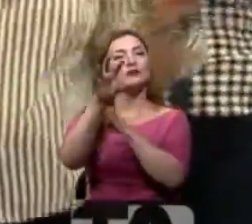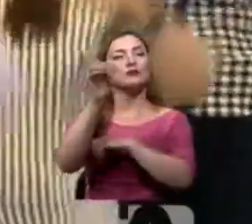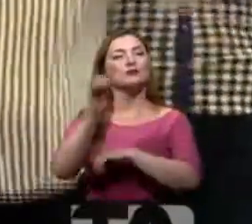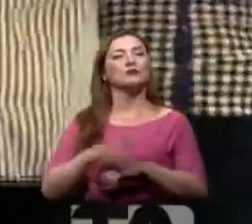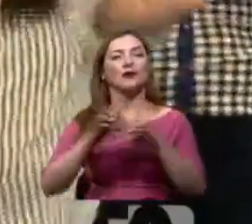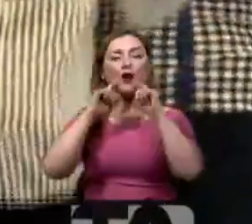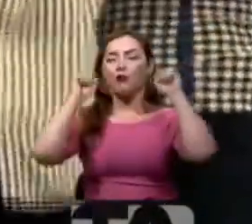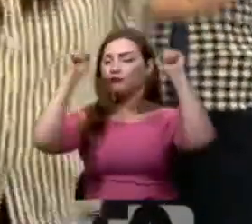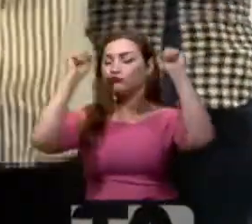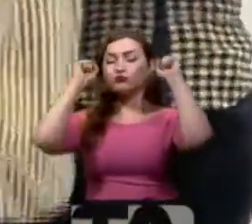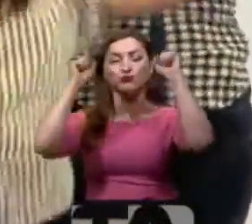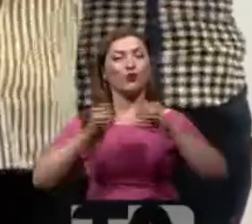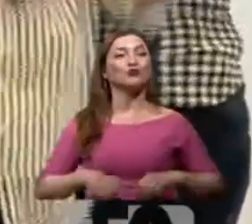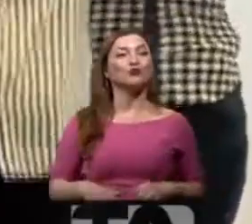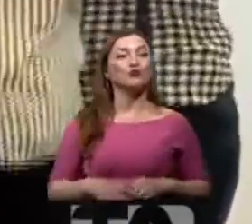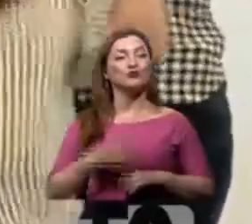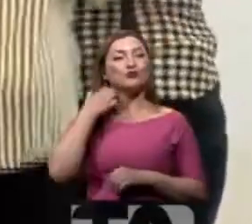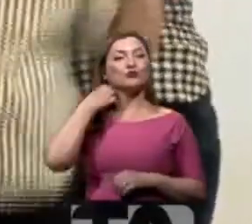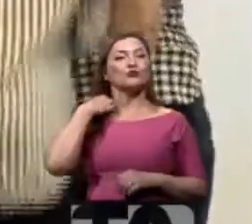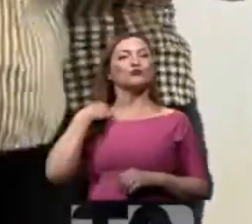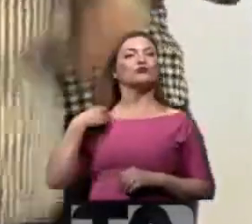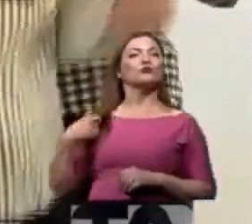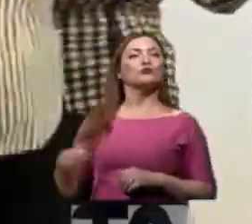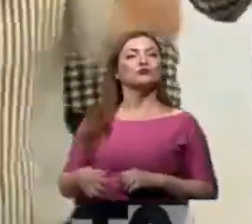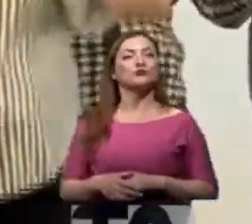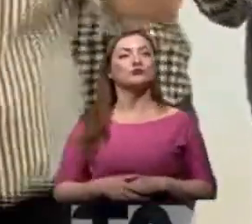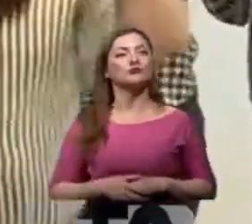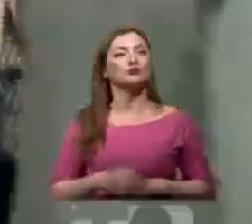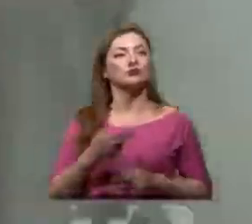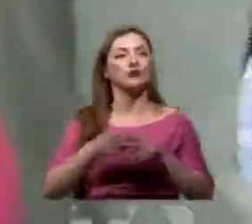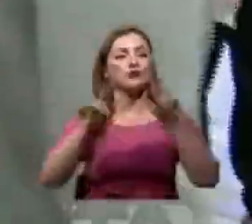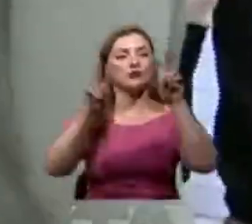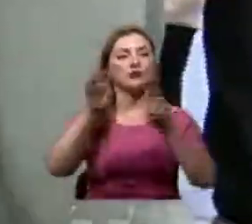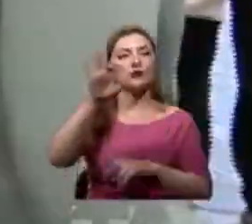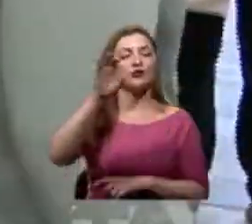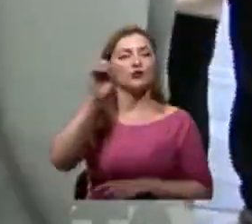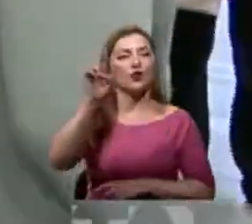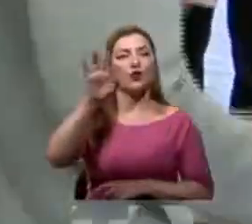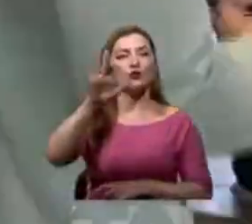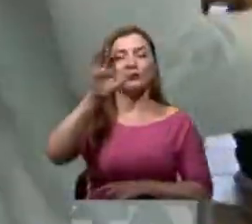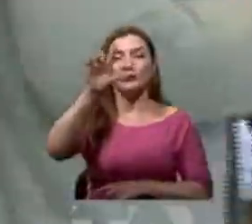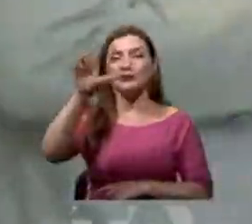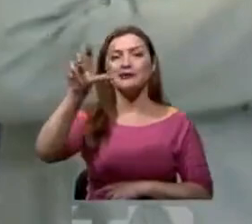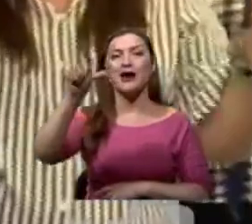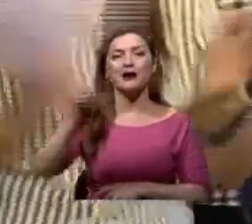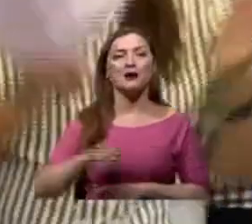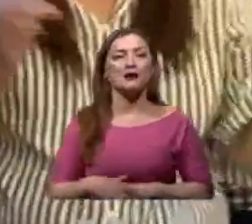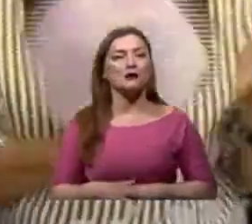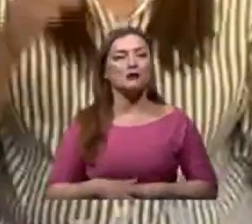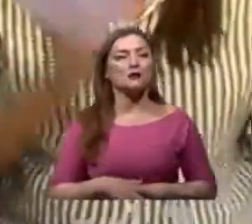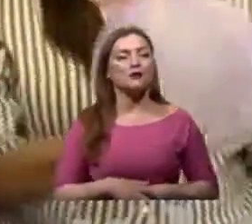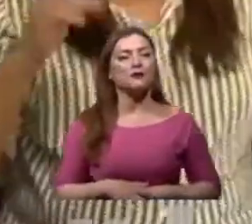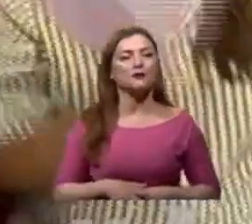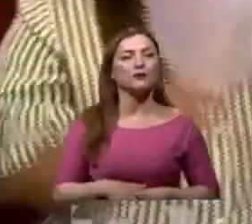la barra está más prendida. La Tortilla, La Tortilla, La Tortilla, La Tortilla. Y con esto quiero